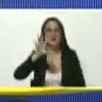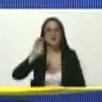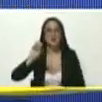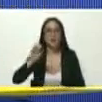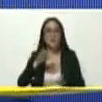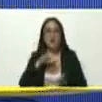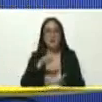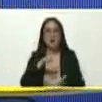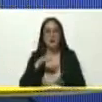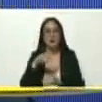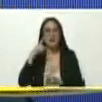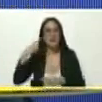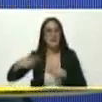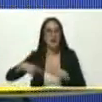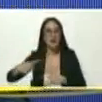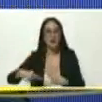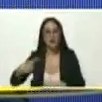barriles diarios.